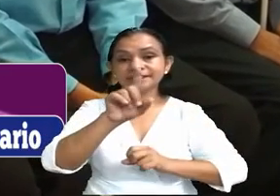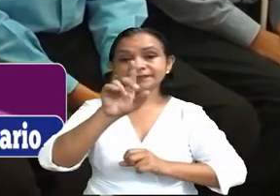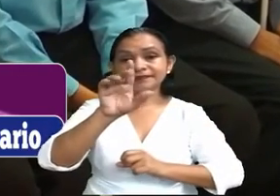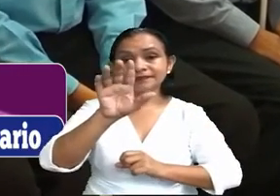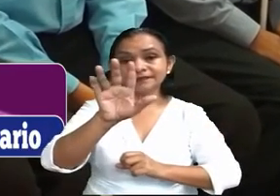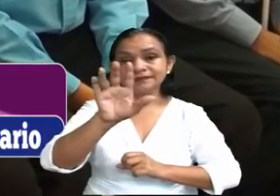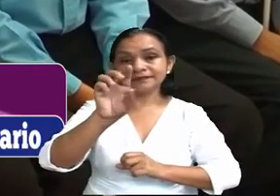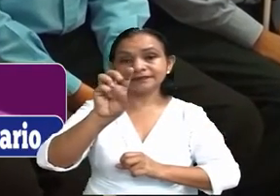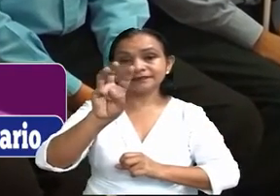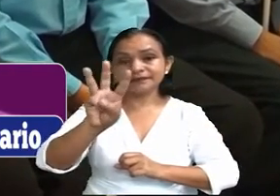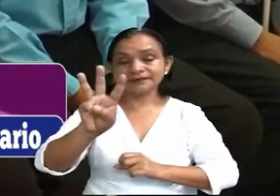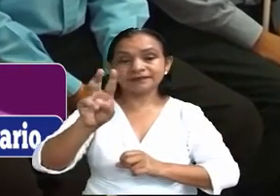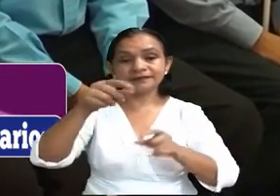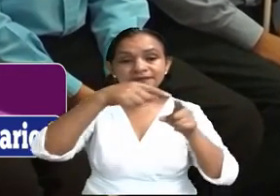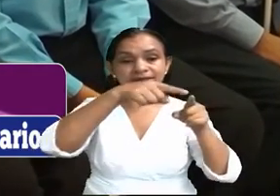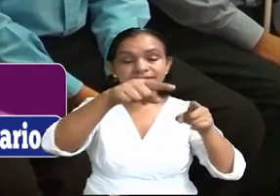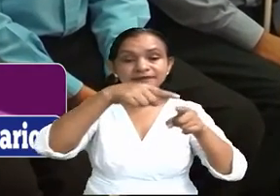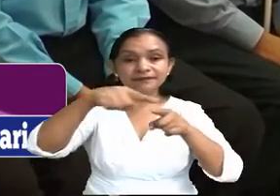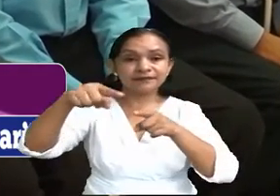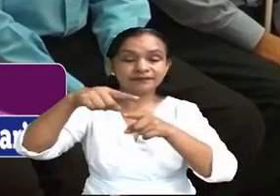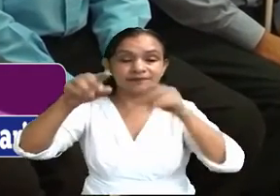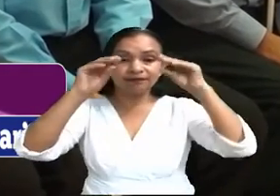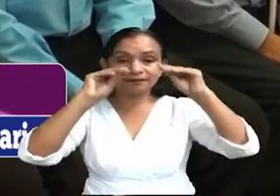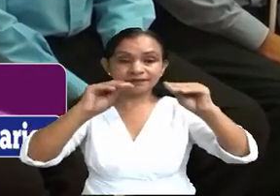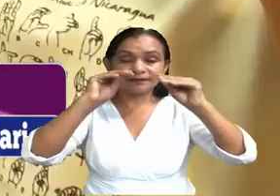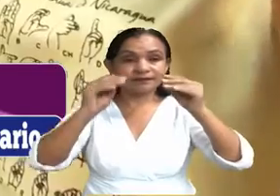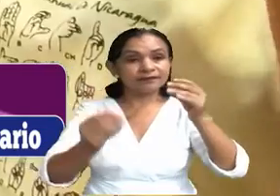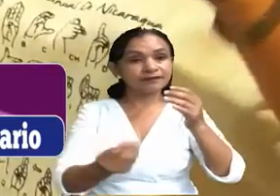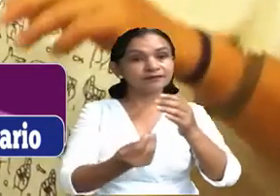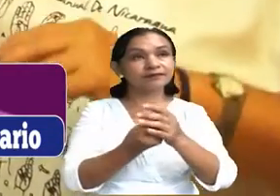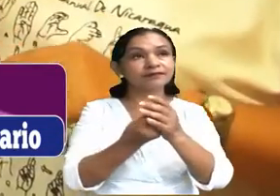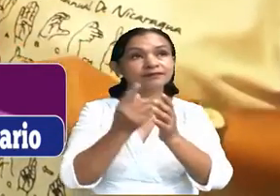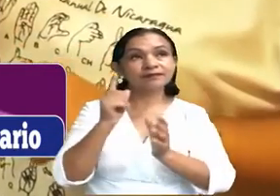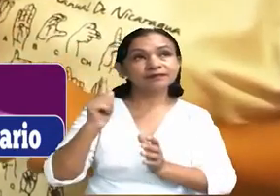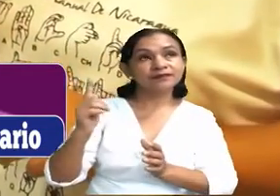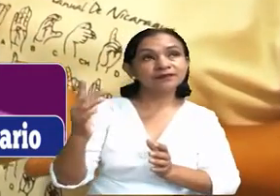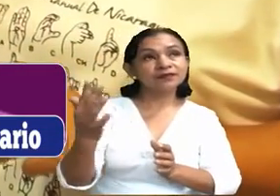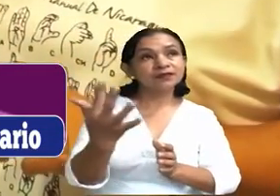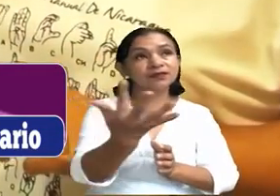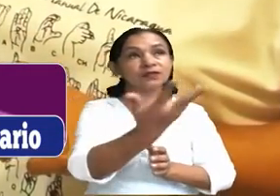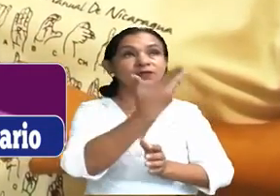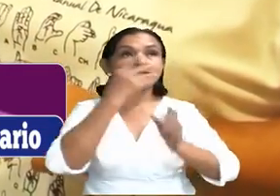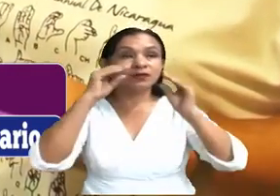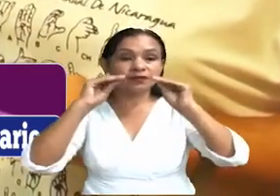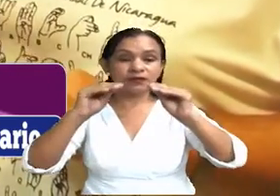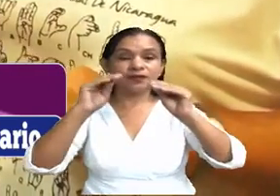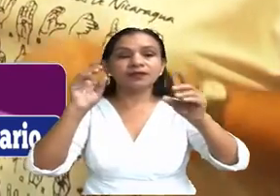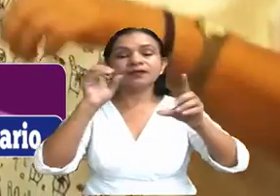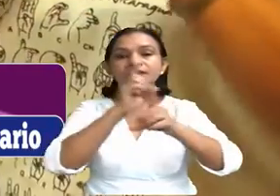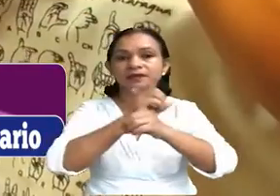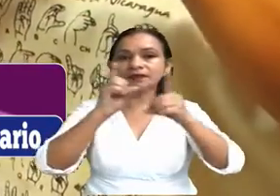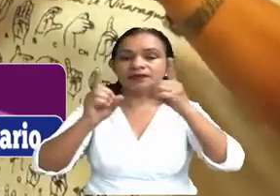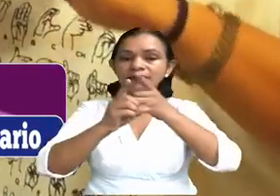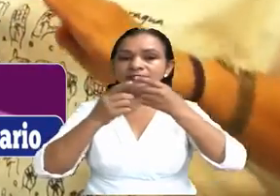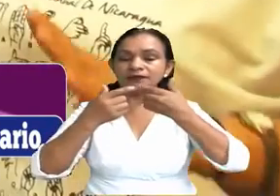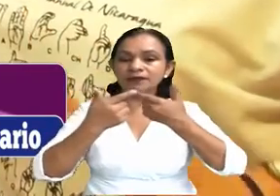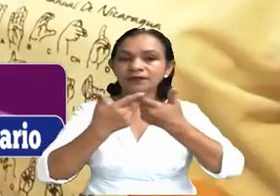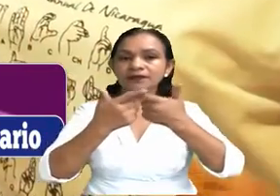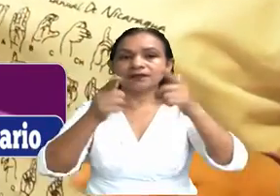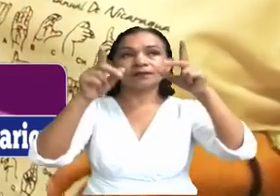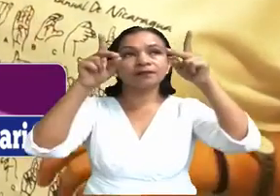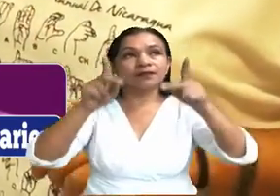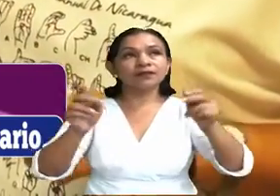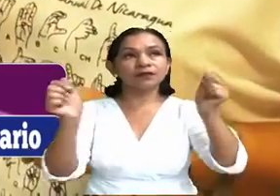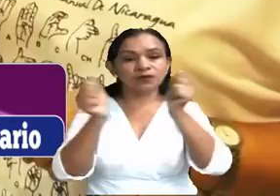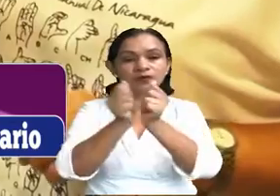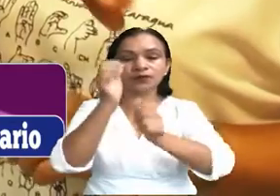153 municipios, entonces la educación inclusiva significa de que todo el sistema educativo tiene que abrirse para que la persona con